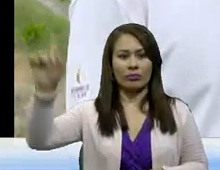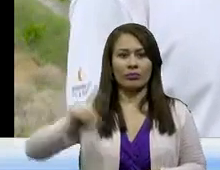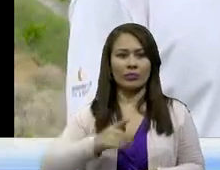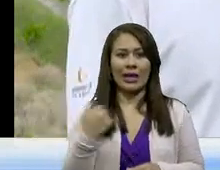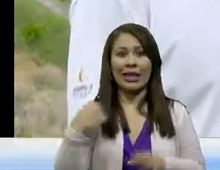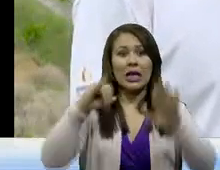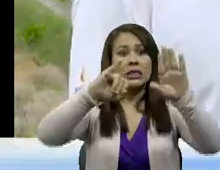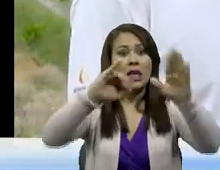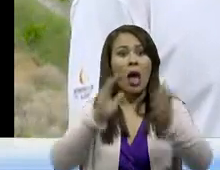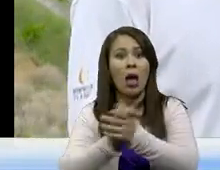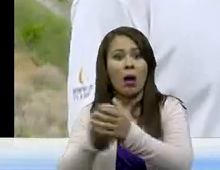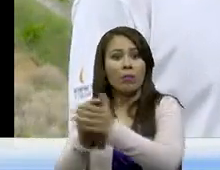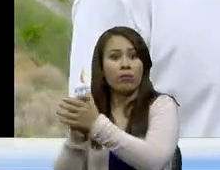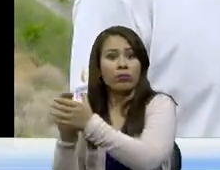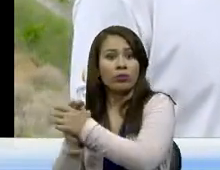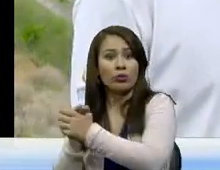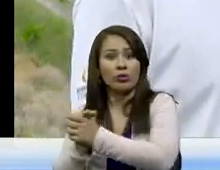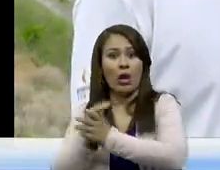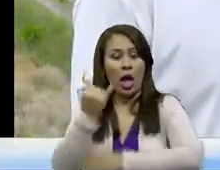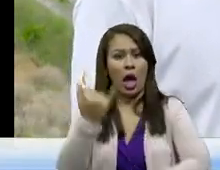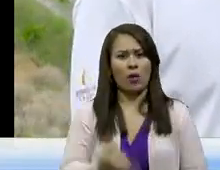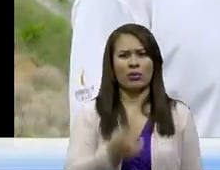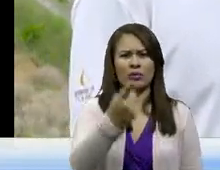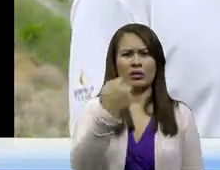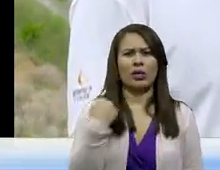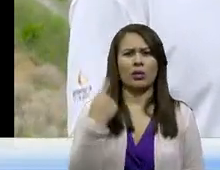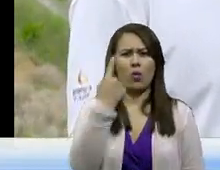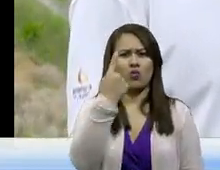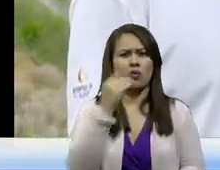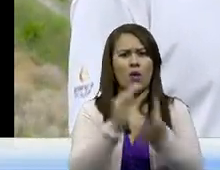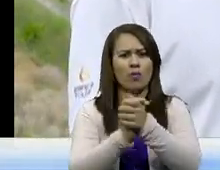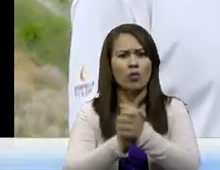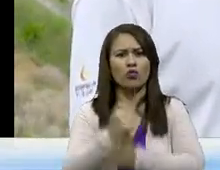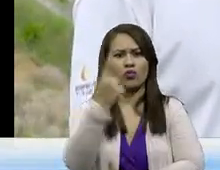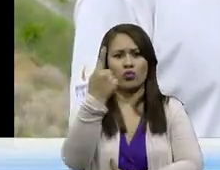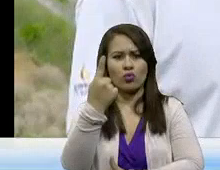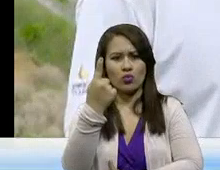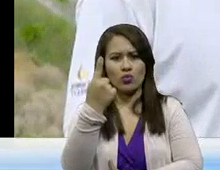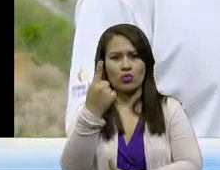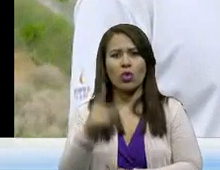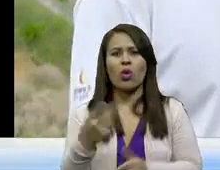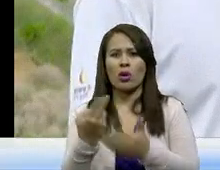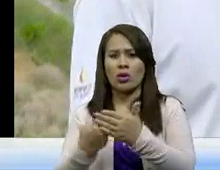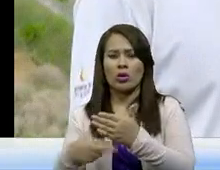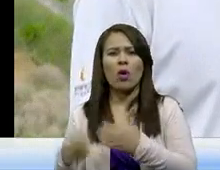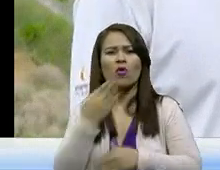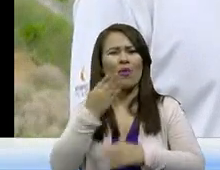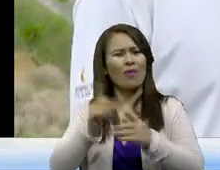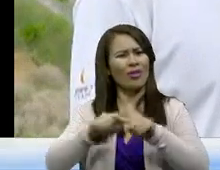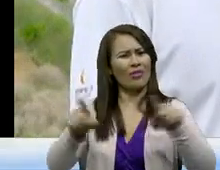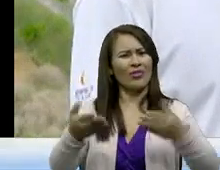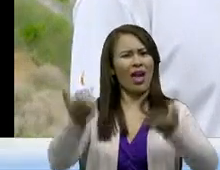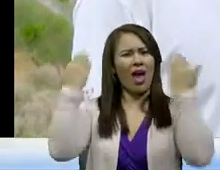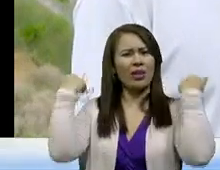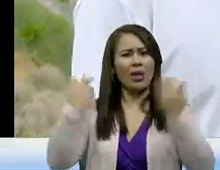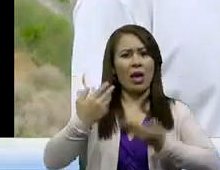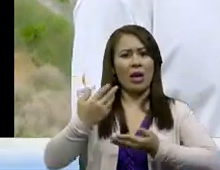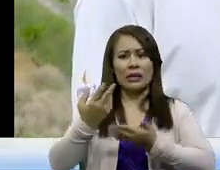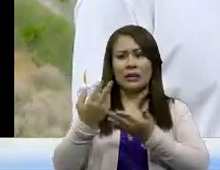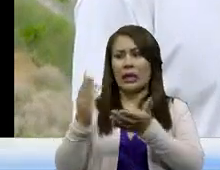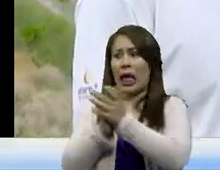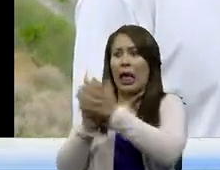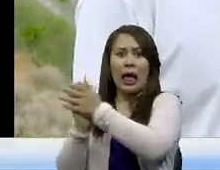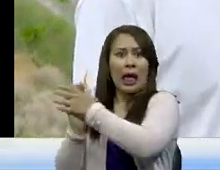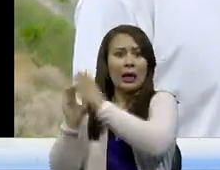6 esposas. Hoy por hoy veo que ustedes viven con su esposa, tienen una sola, sus hijos, todo más